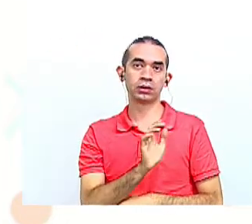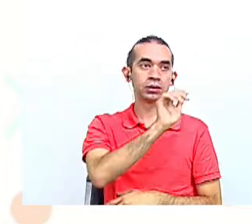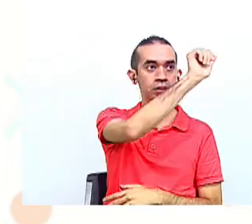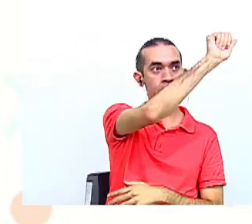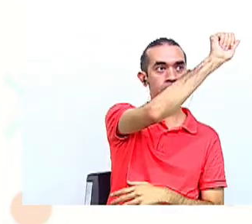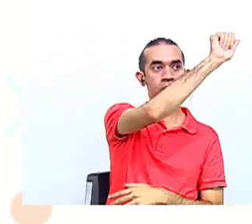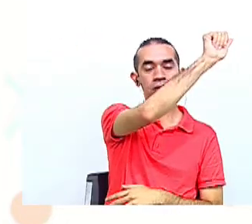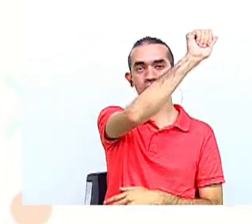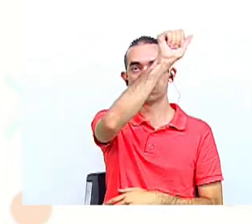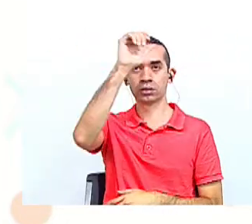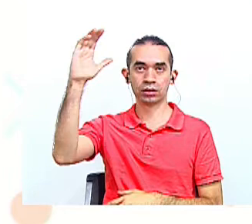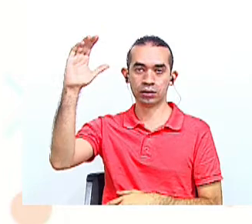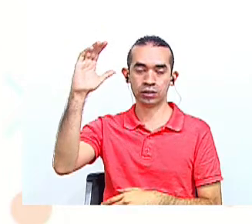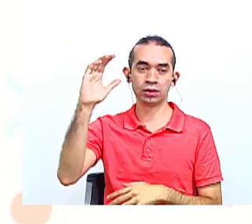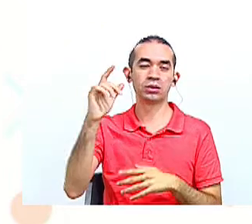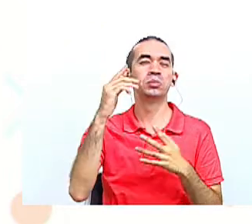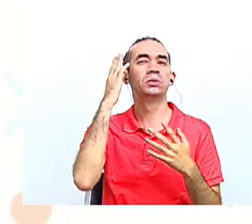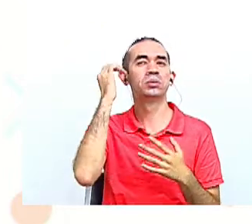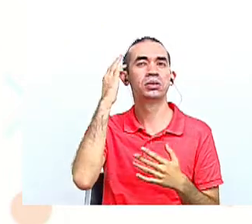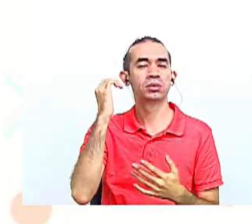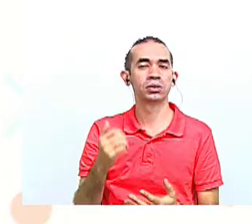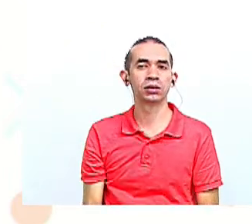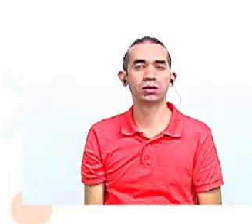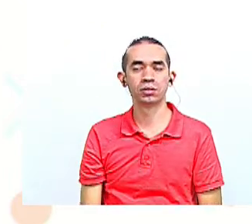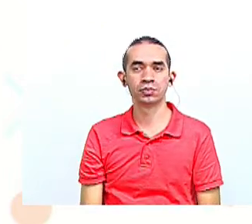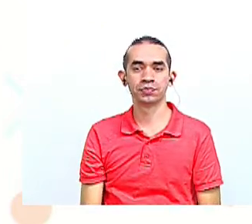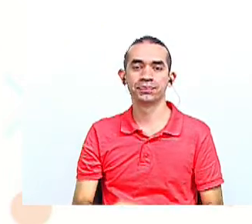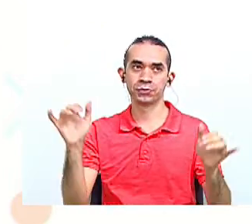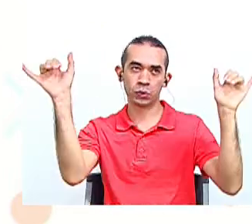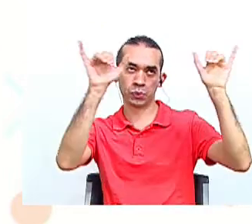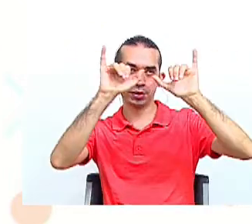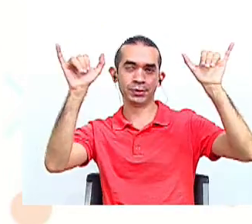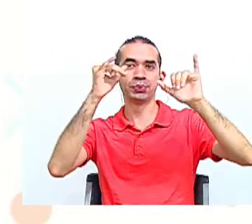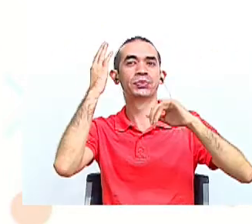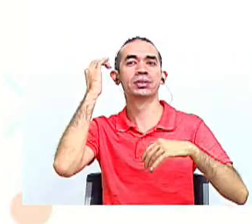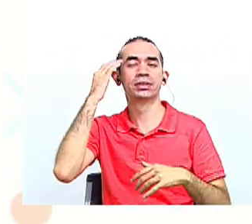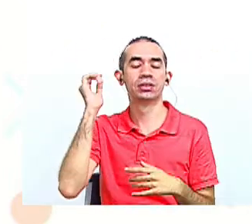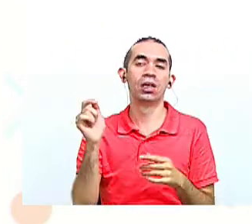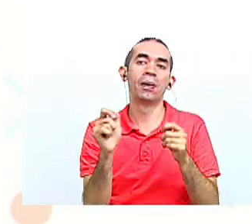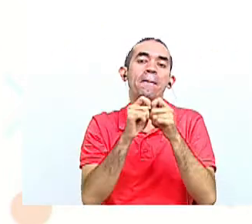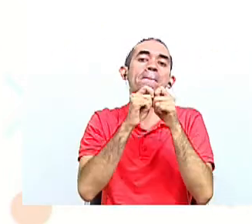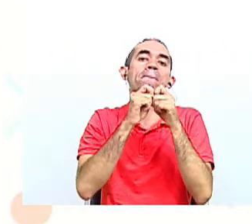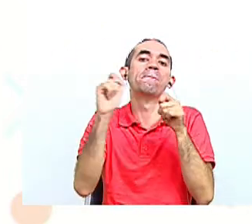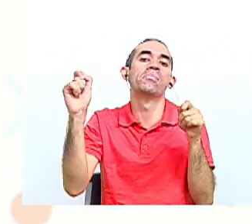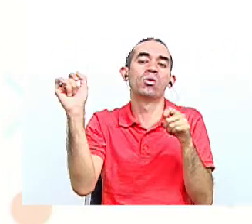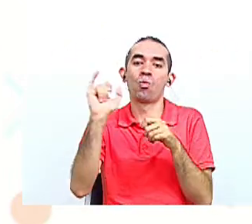¿y por qué son congruentes? Porque entonces sus medidas